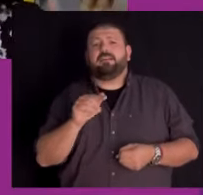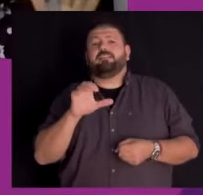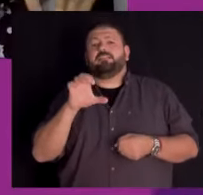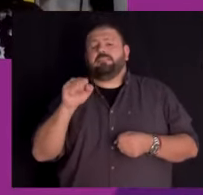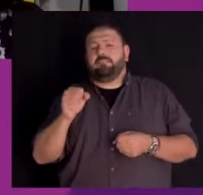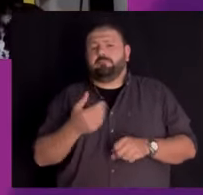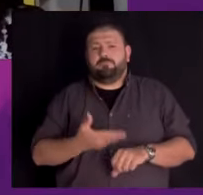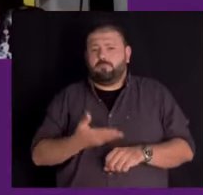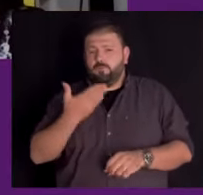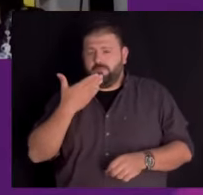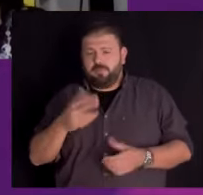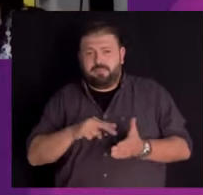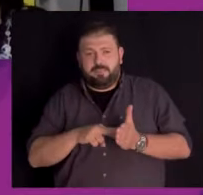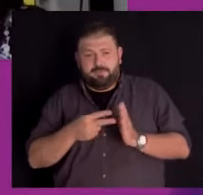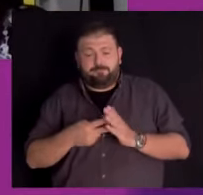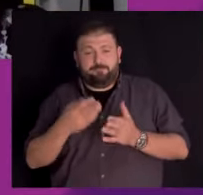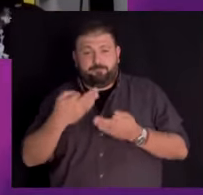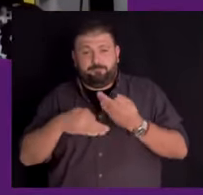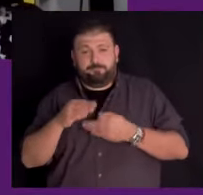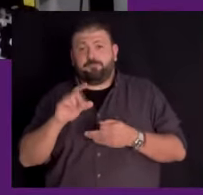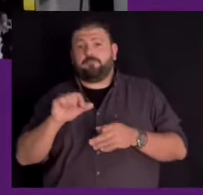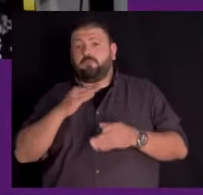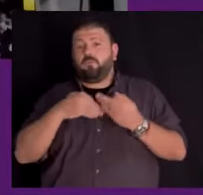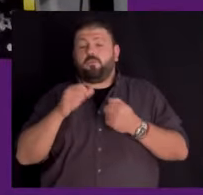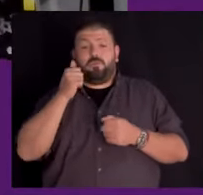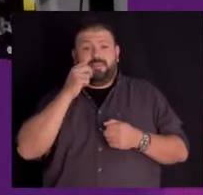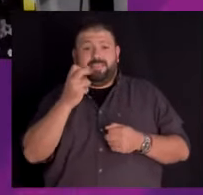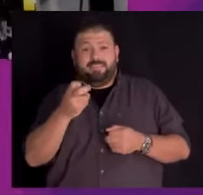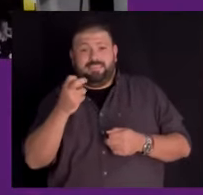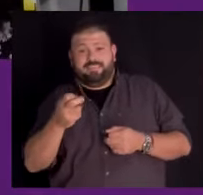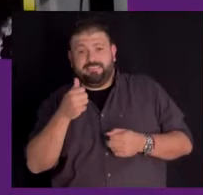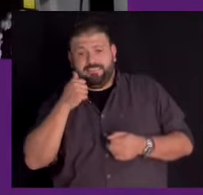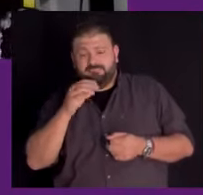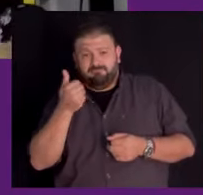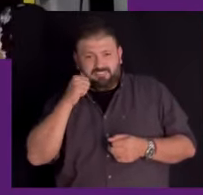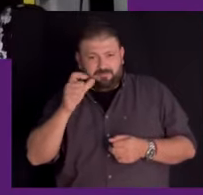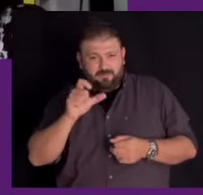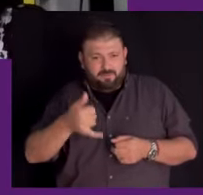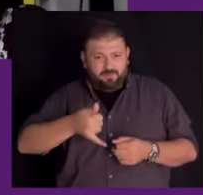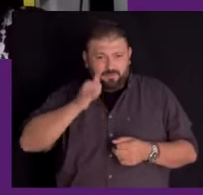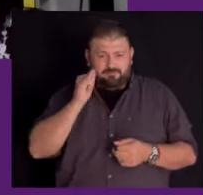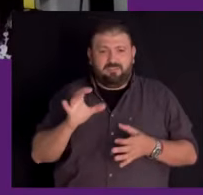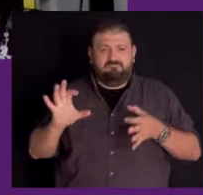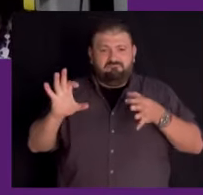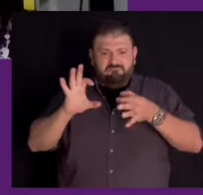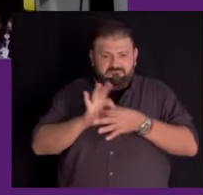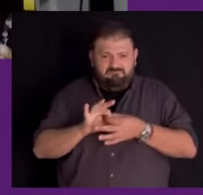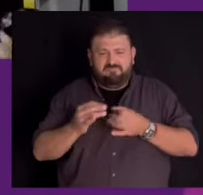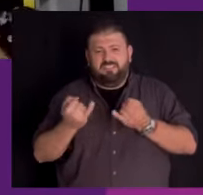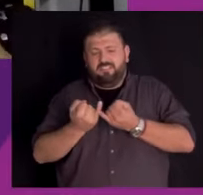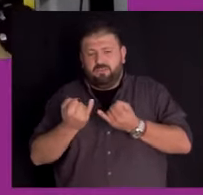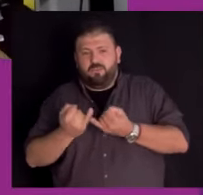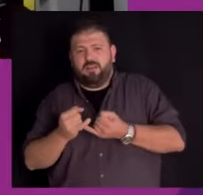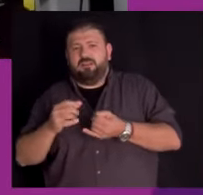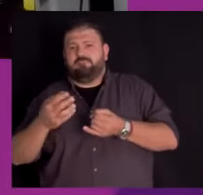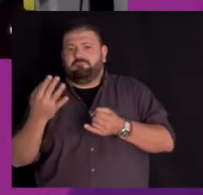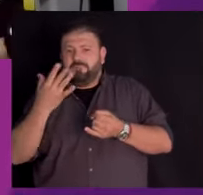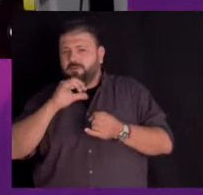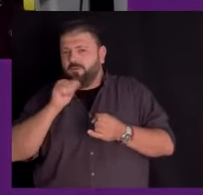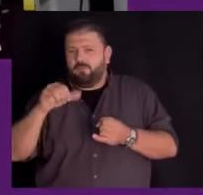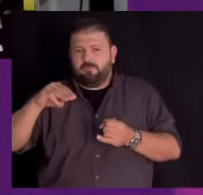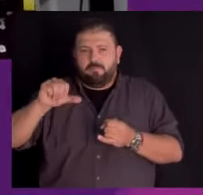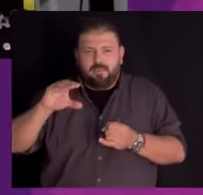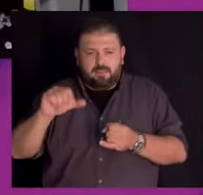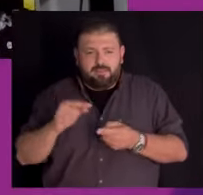bueno, además, justamente imagínate cuando hacemos esa buena mancuerna con un extracto de maca, cuando también incluimos,